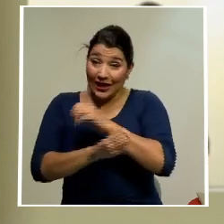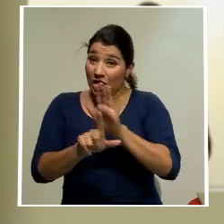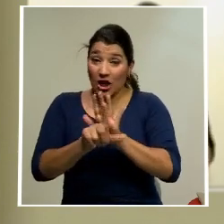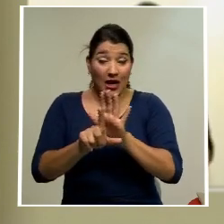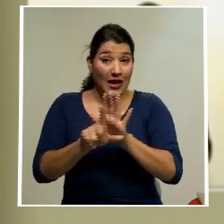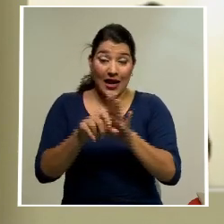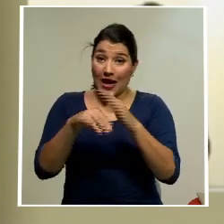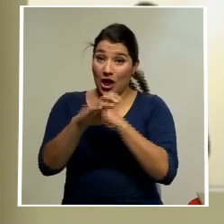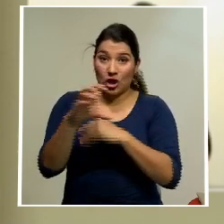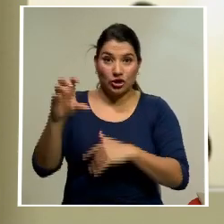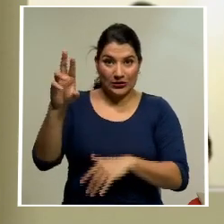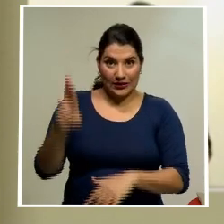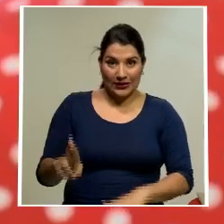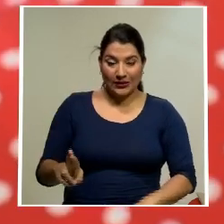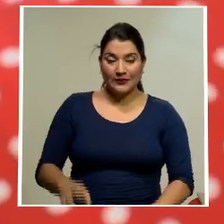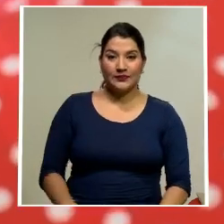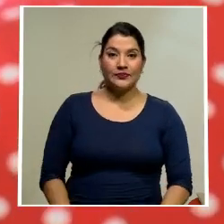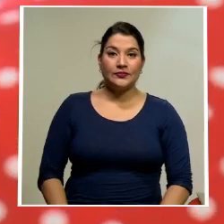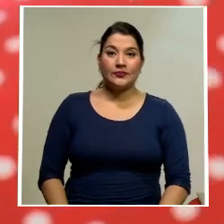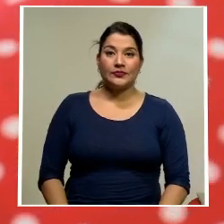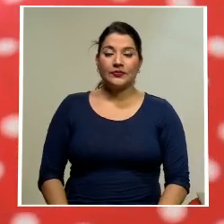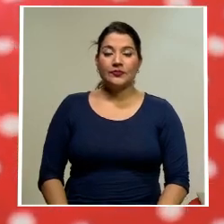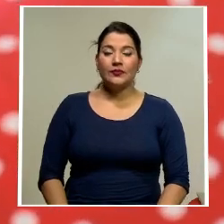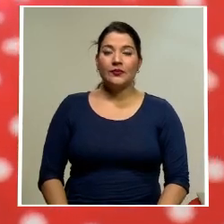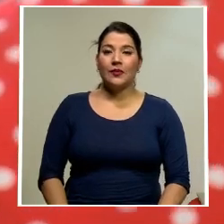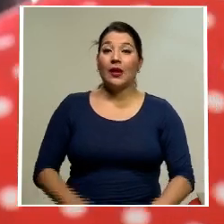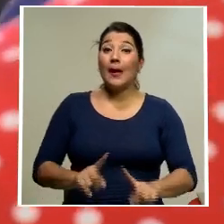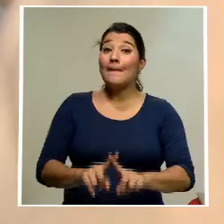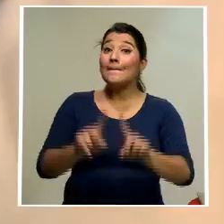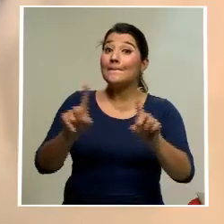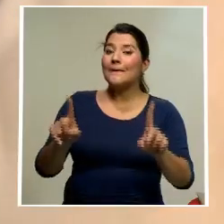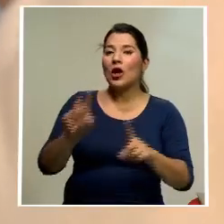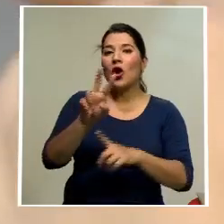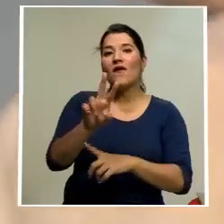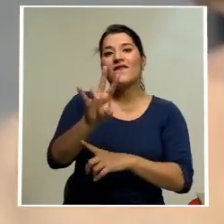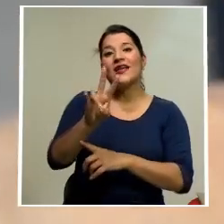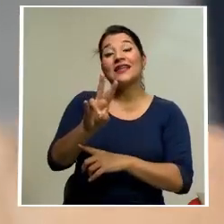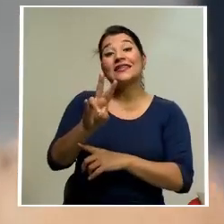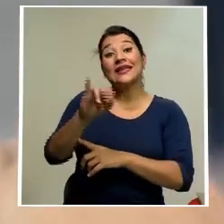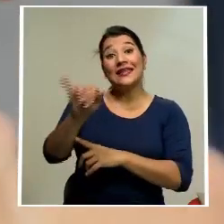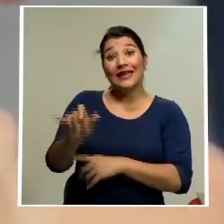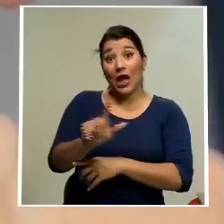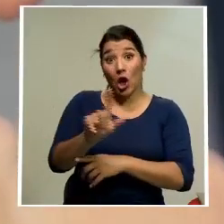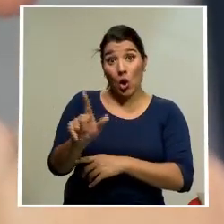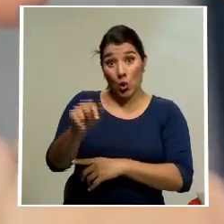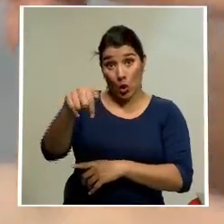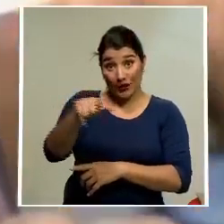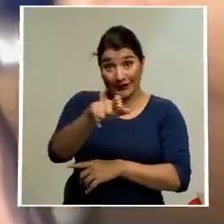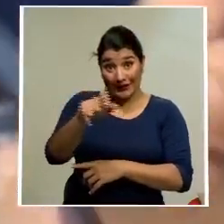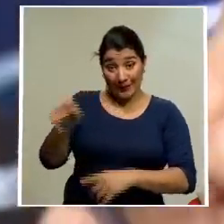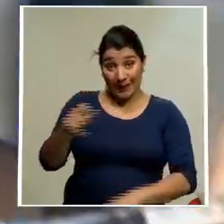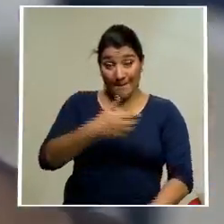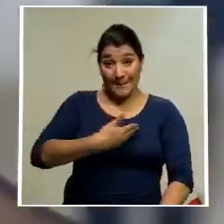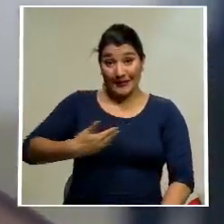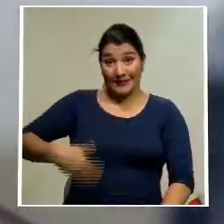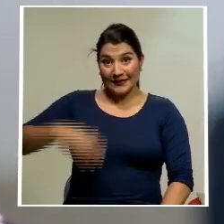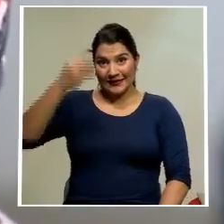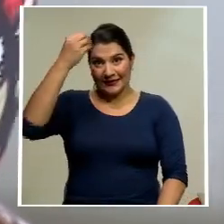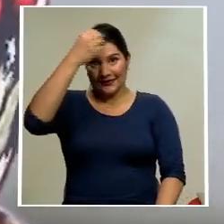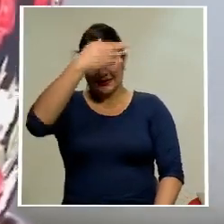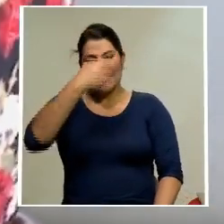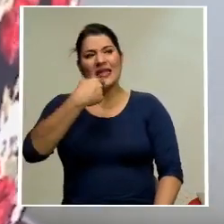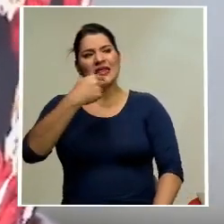en nuestro país. Sin embargo, el 27 de este mismo mes, el presidente Carlos Alvarado reveló que